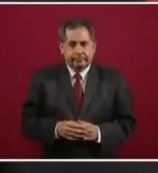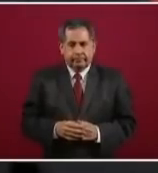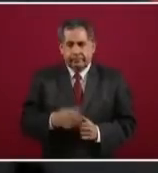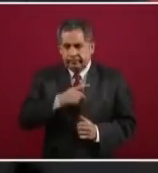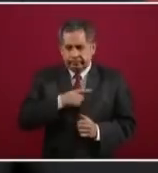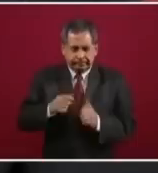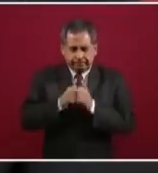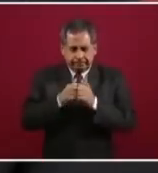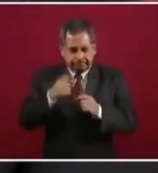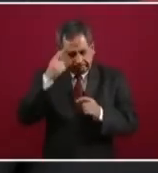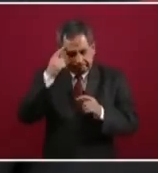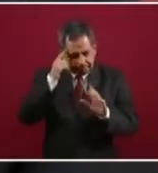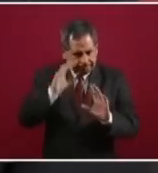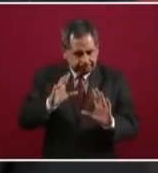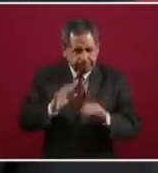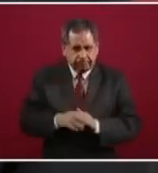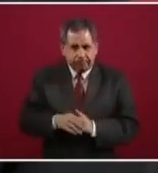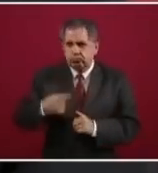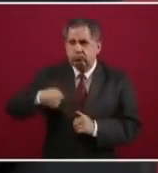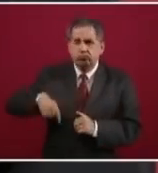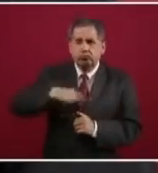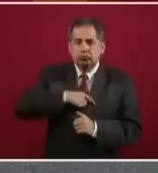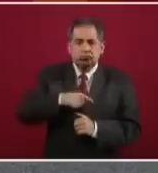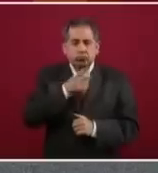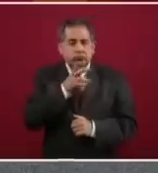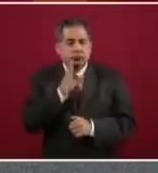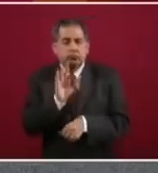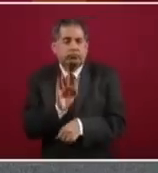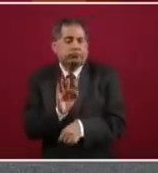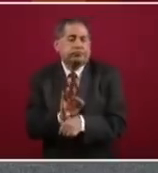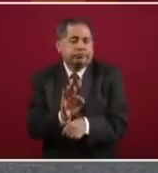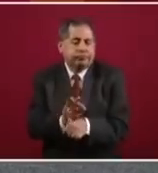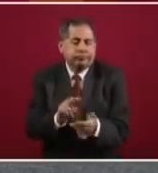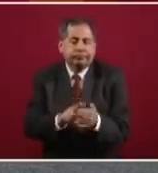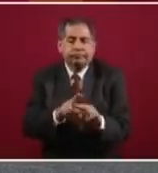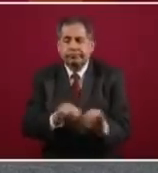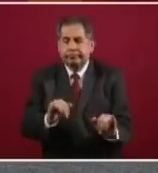debe de tomarse en cuenta. Nosotros no protegemos a nadie.